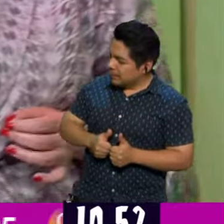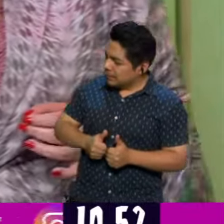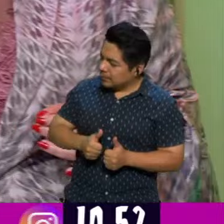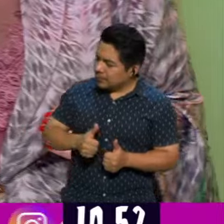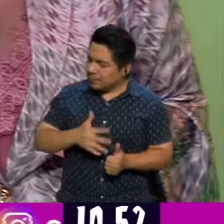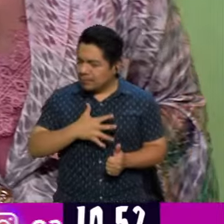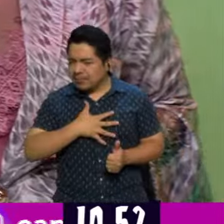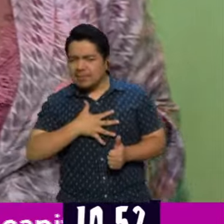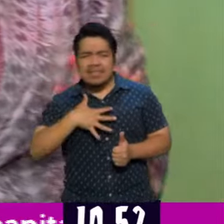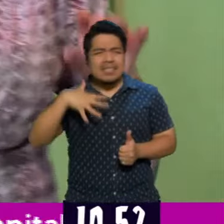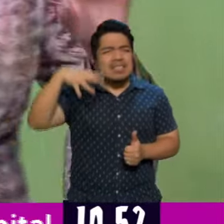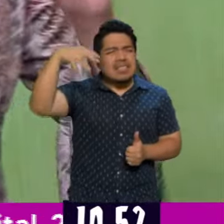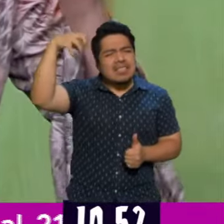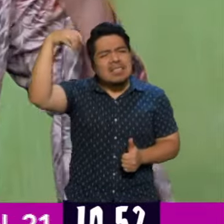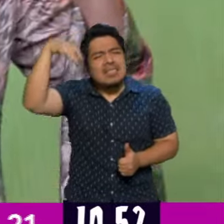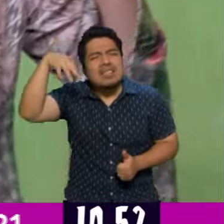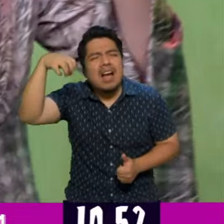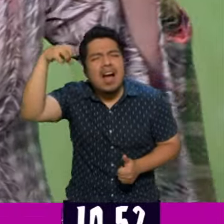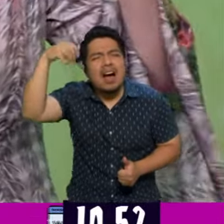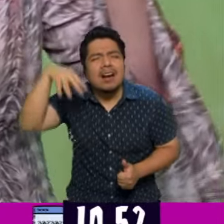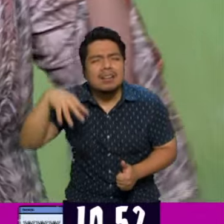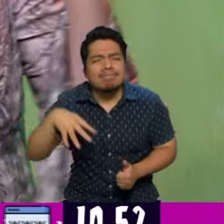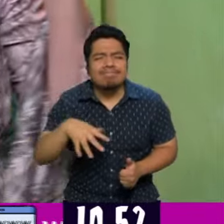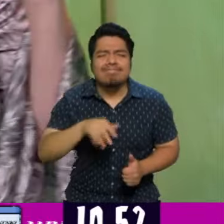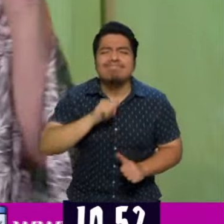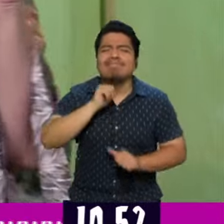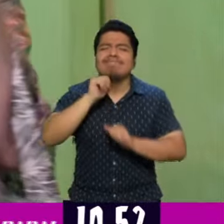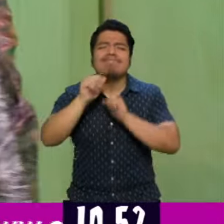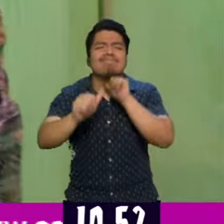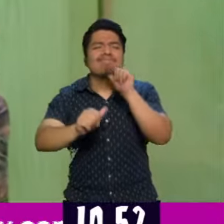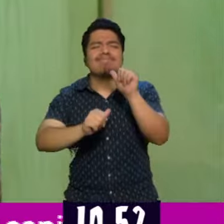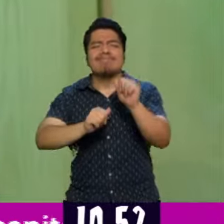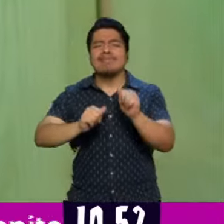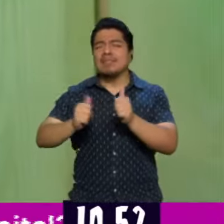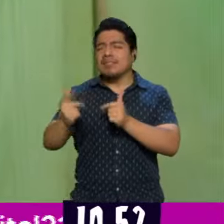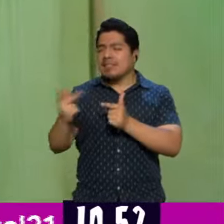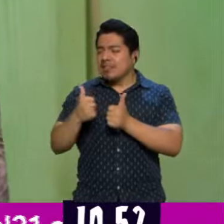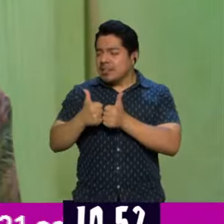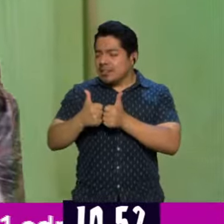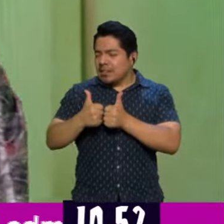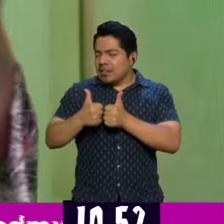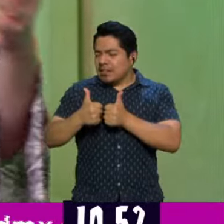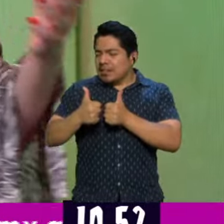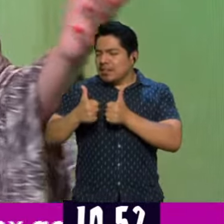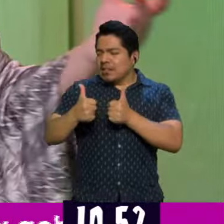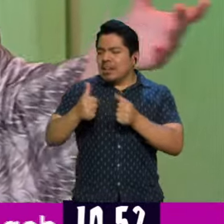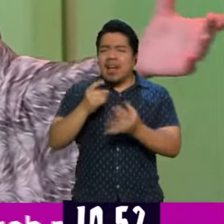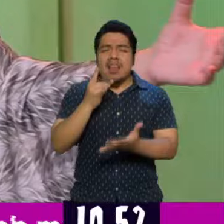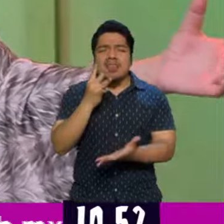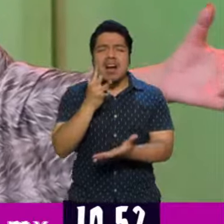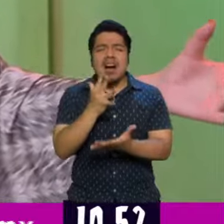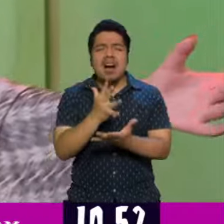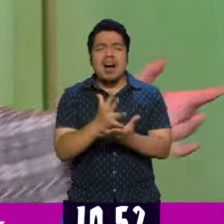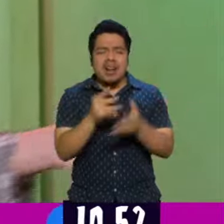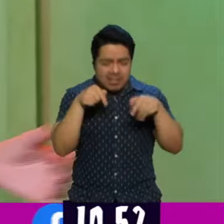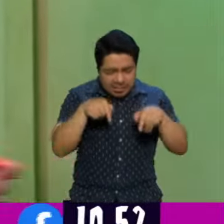Lloverá y ya no estaré tuya. Seré la gata